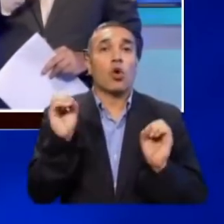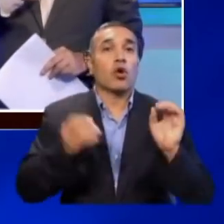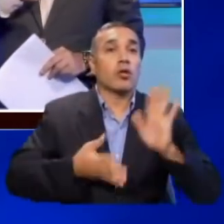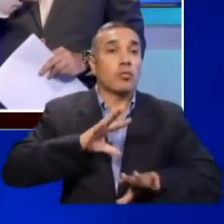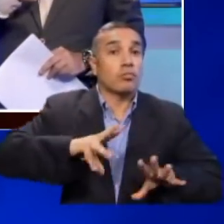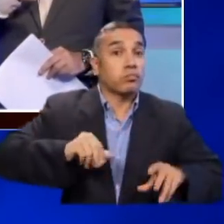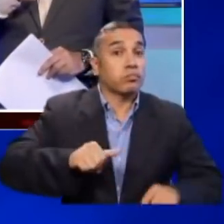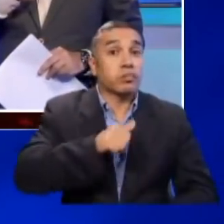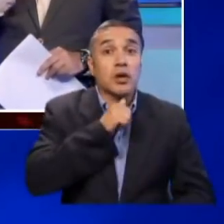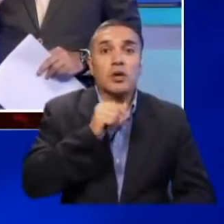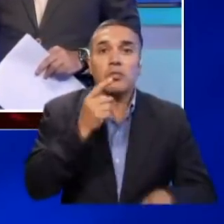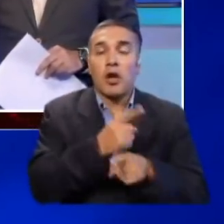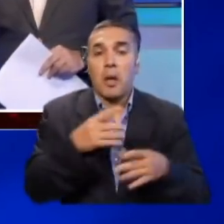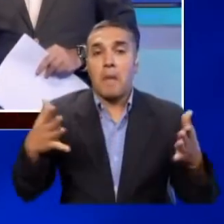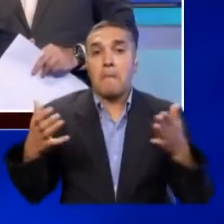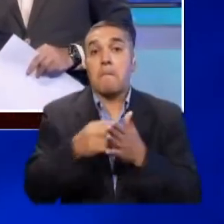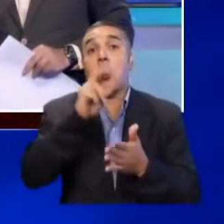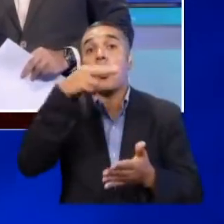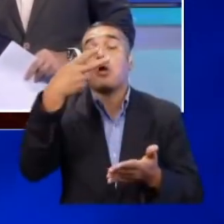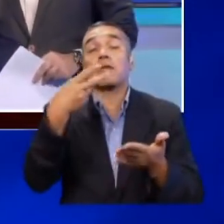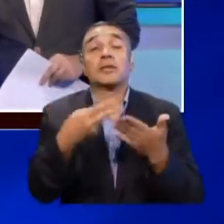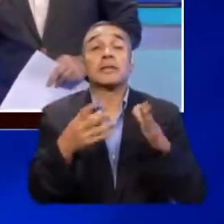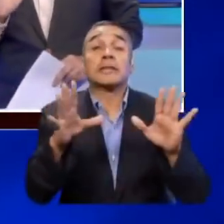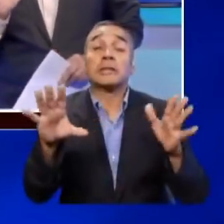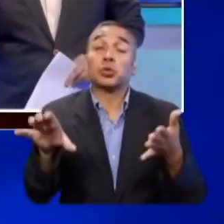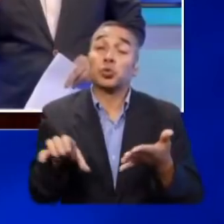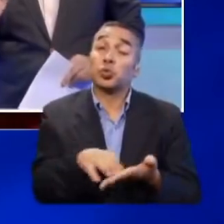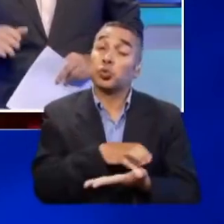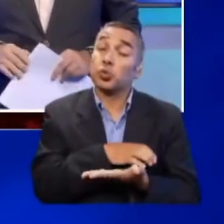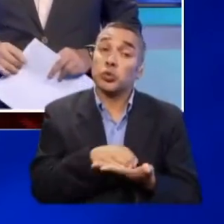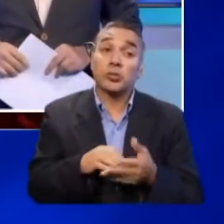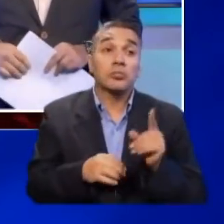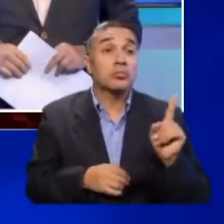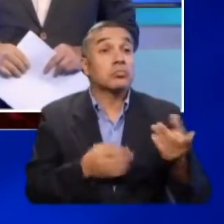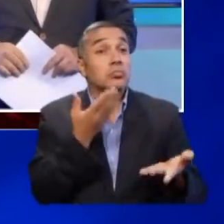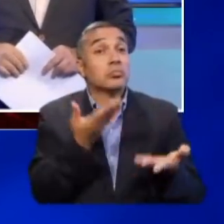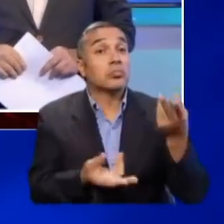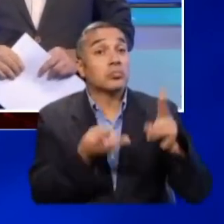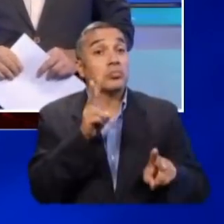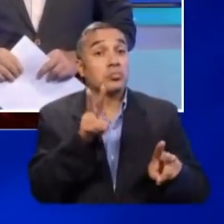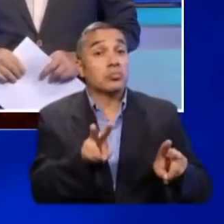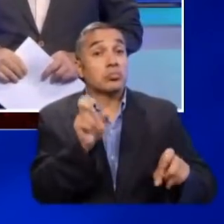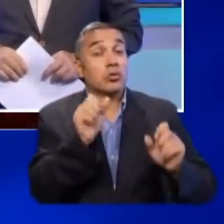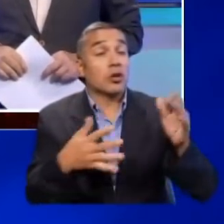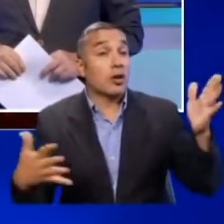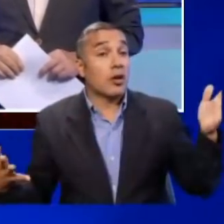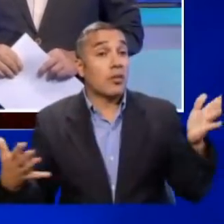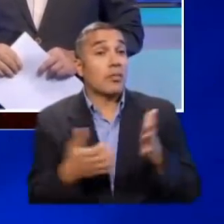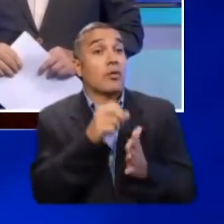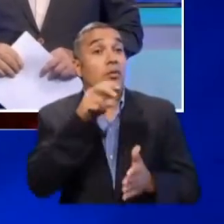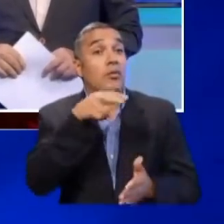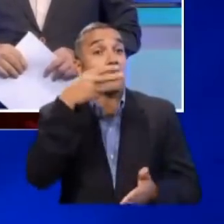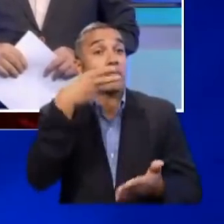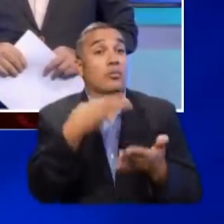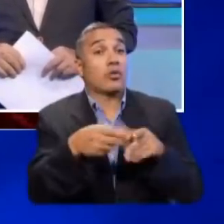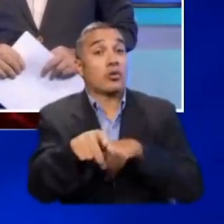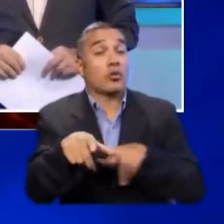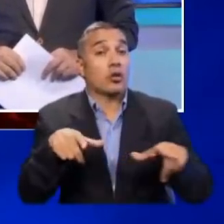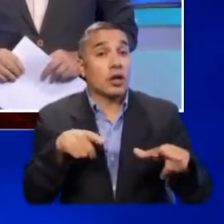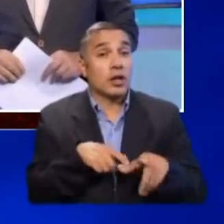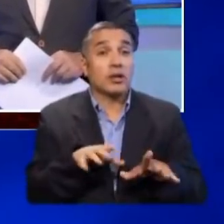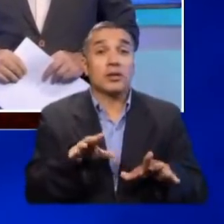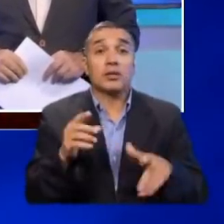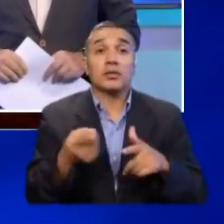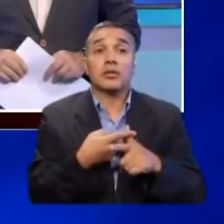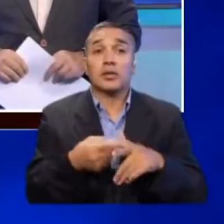ilícito algo ahí no está claro todavía porque sabe que podría haber sido atropellado también no personas también el sector en todo caso ya